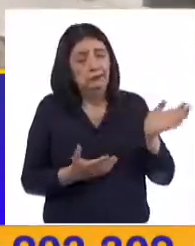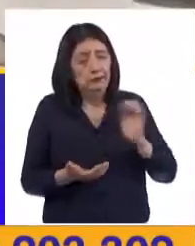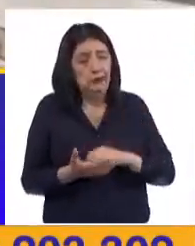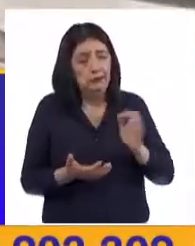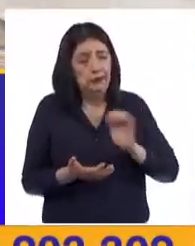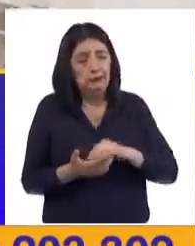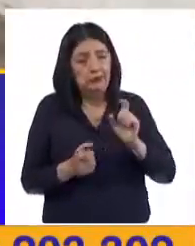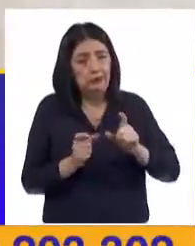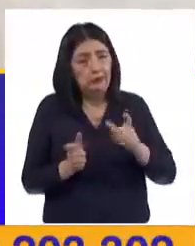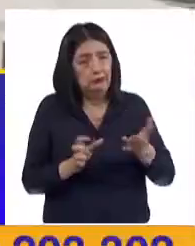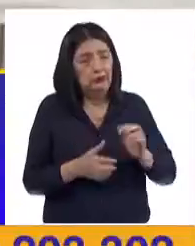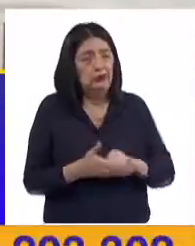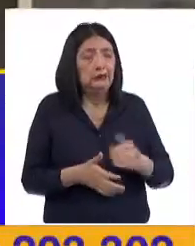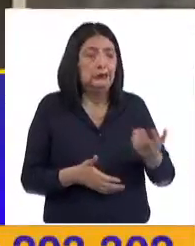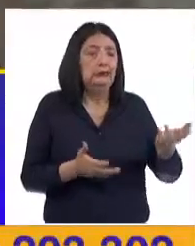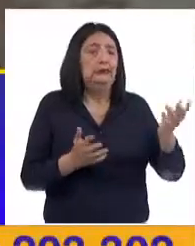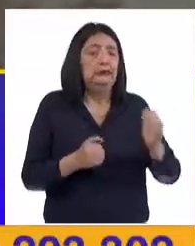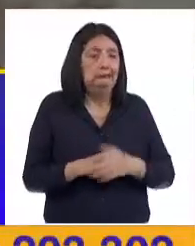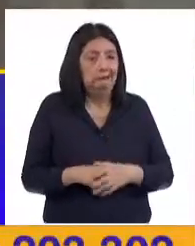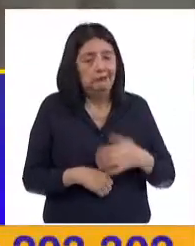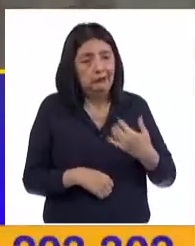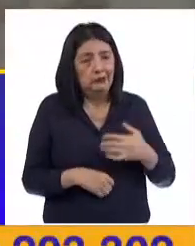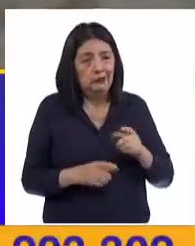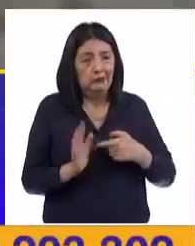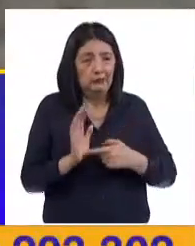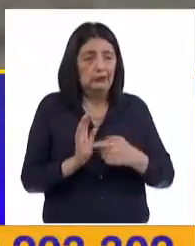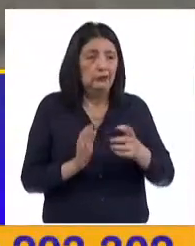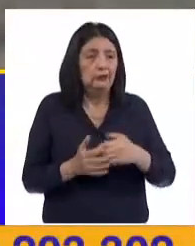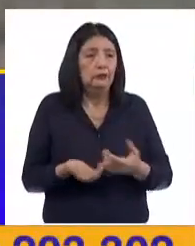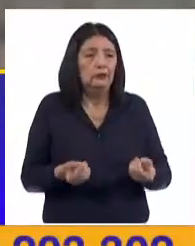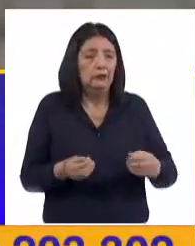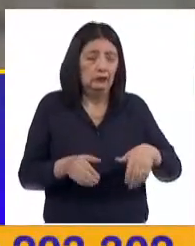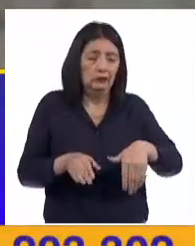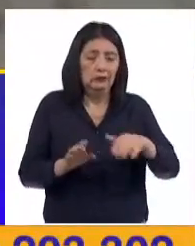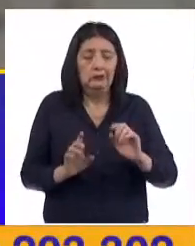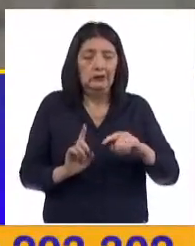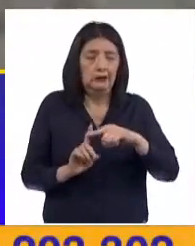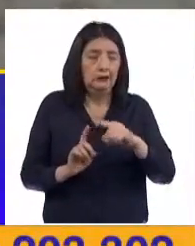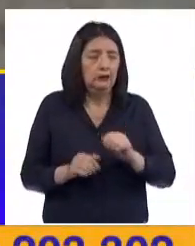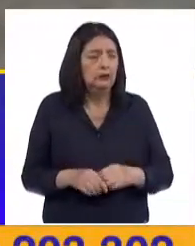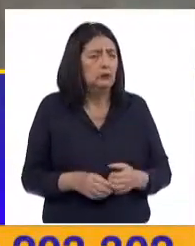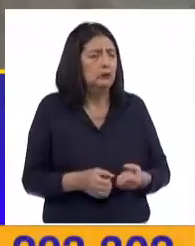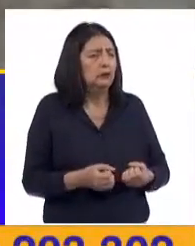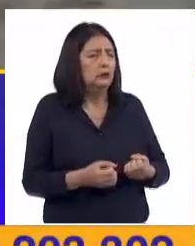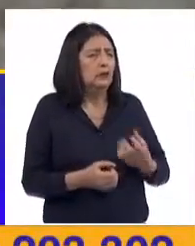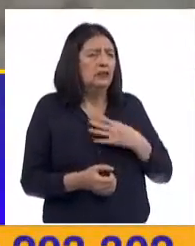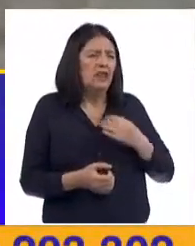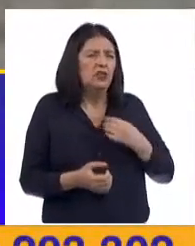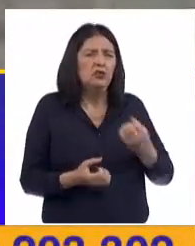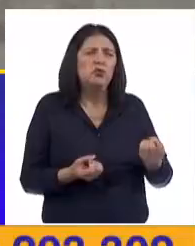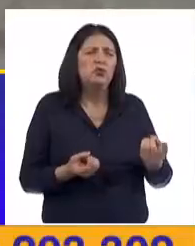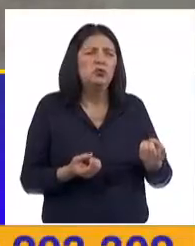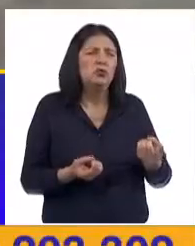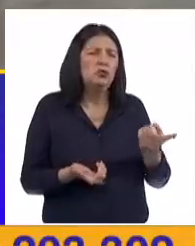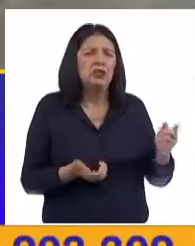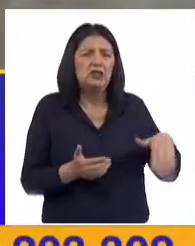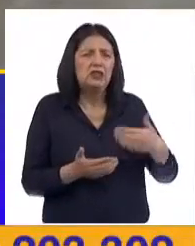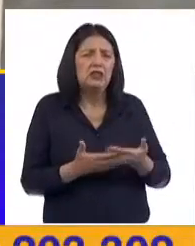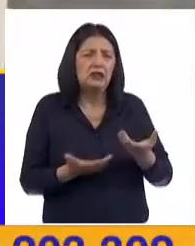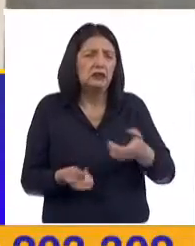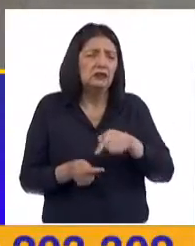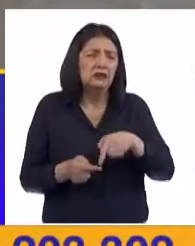más difuntos, ¿no? Y lógicamente eso se refleja en los entierros que tenemos actualmente. ¿Cuál es el promedio de edad, el rango que están llegando a esta